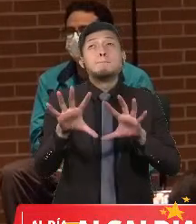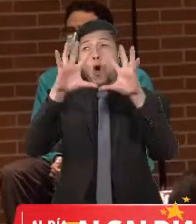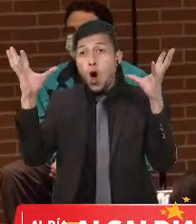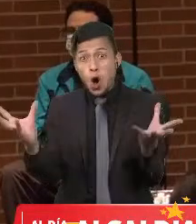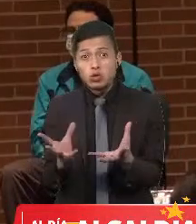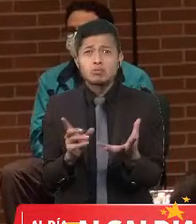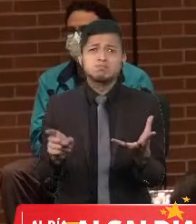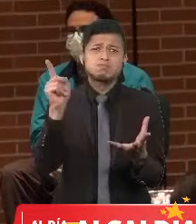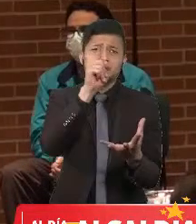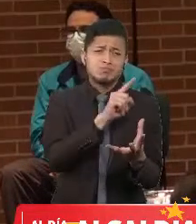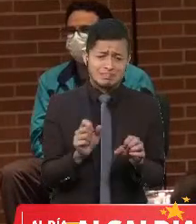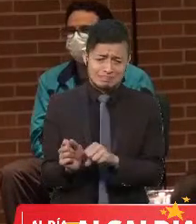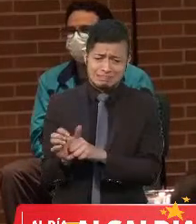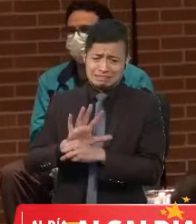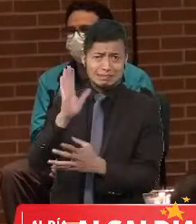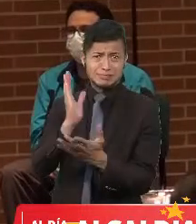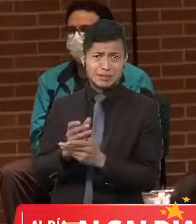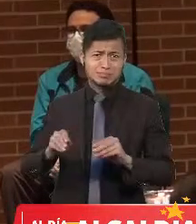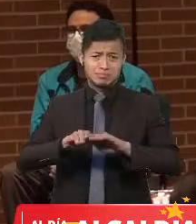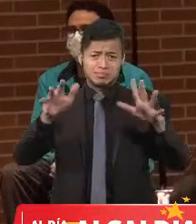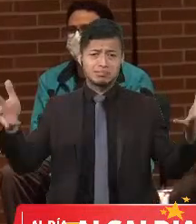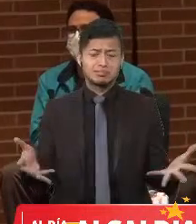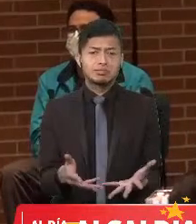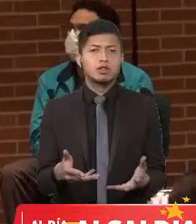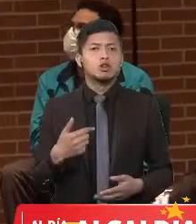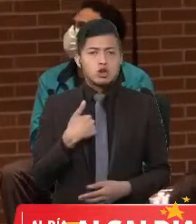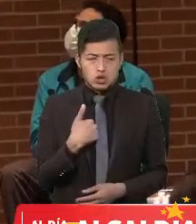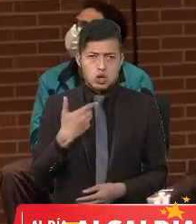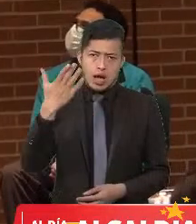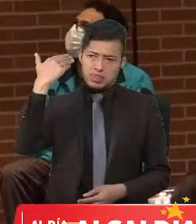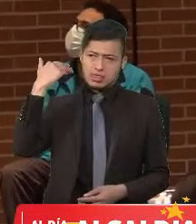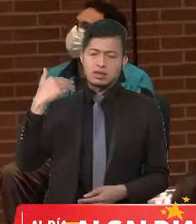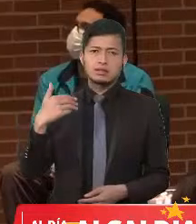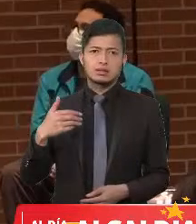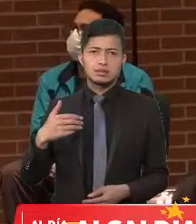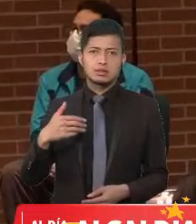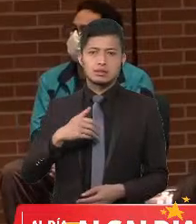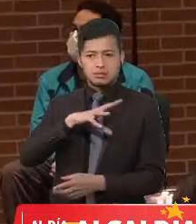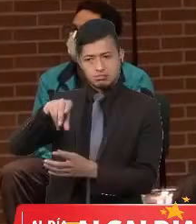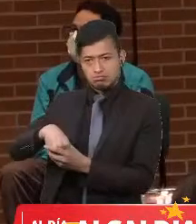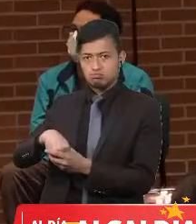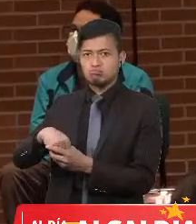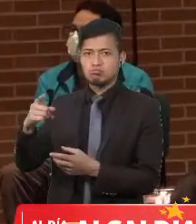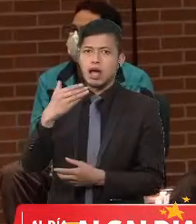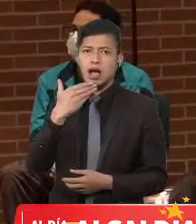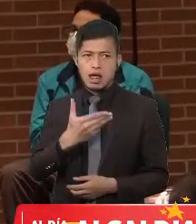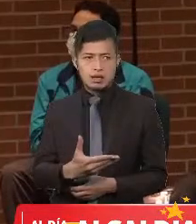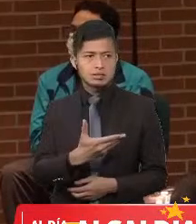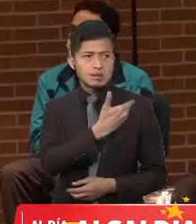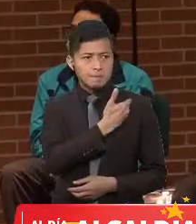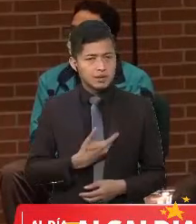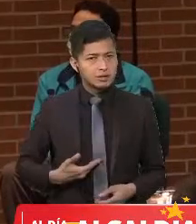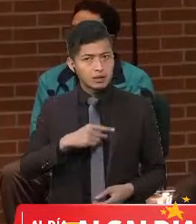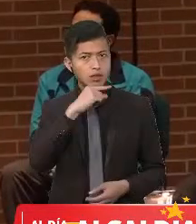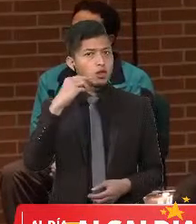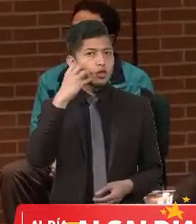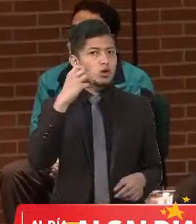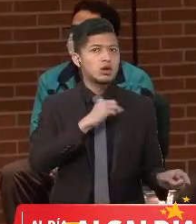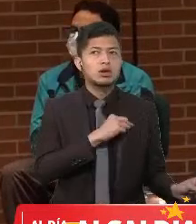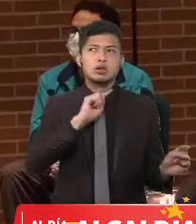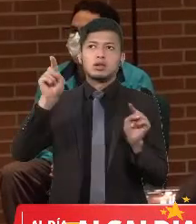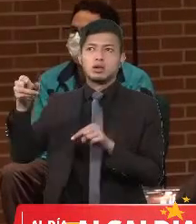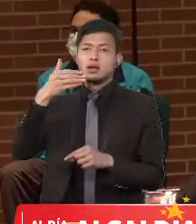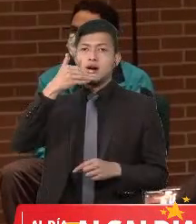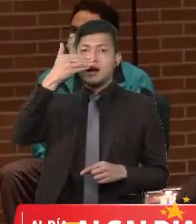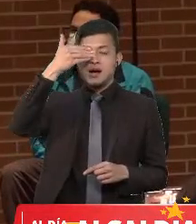pandemia y yo estaba, por la generosidad del presidente Duque en Emiratos Árabes,